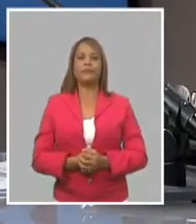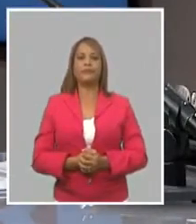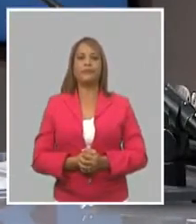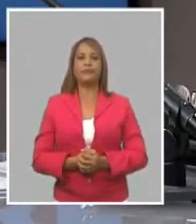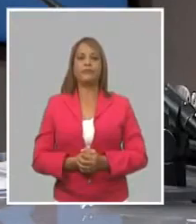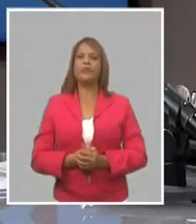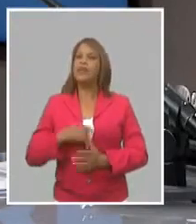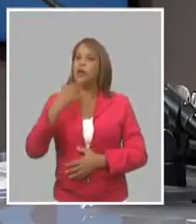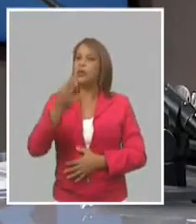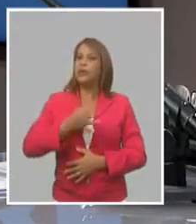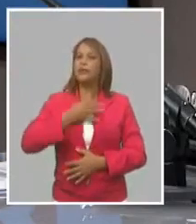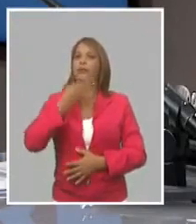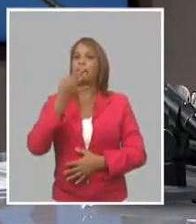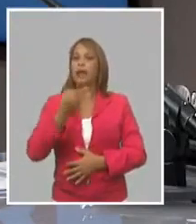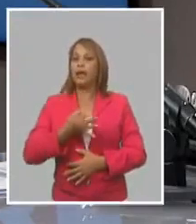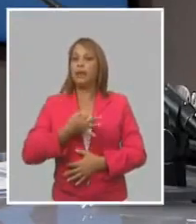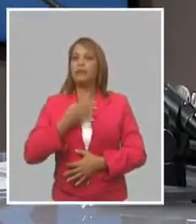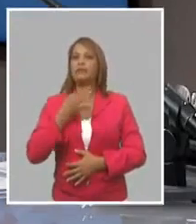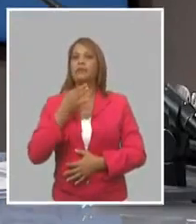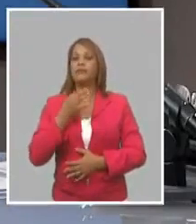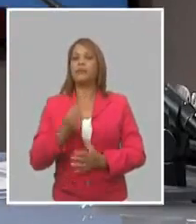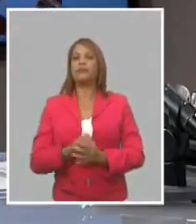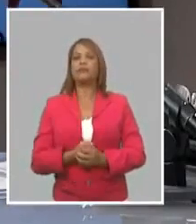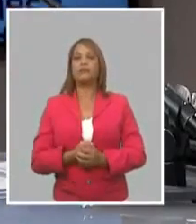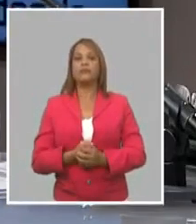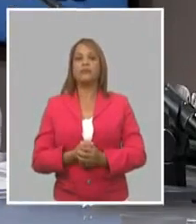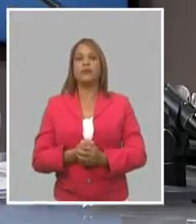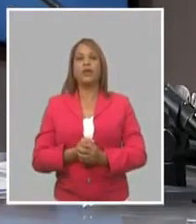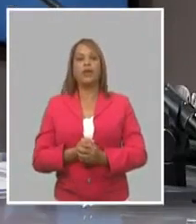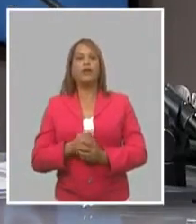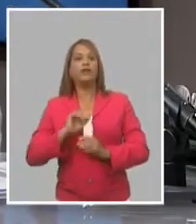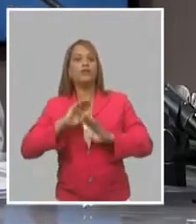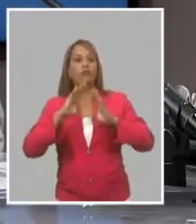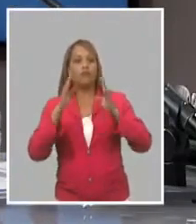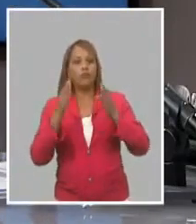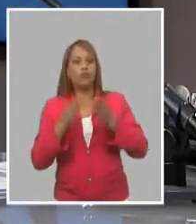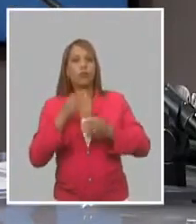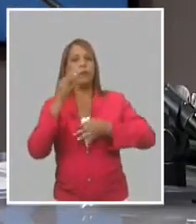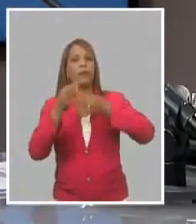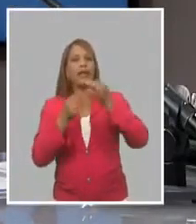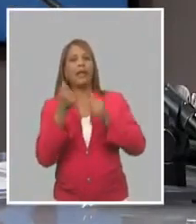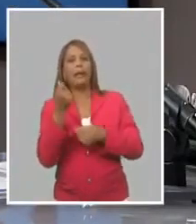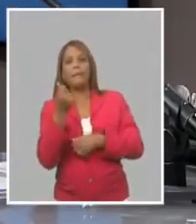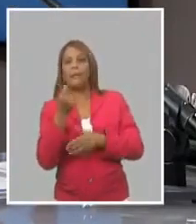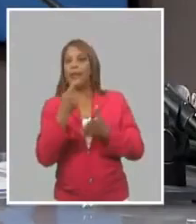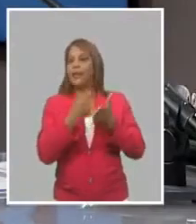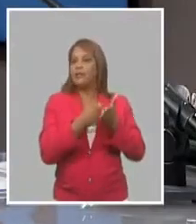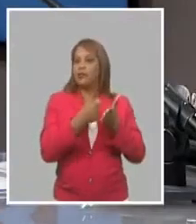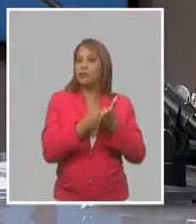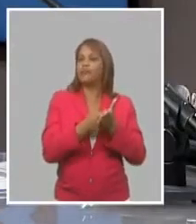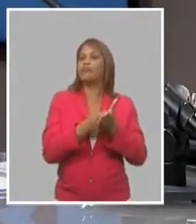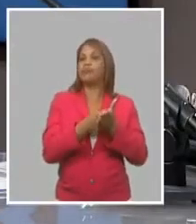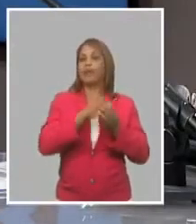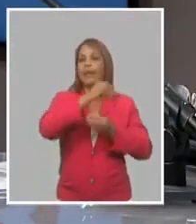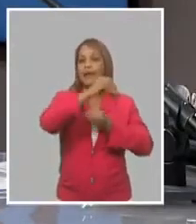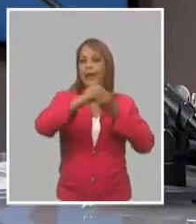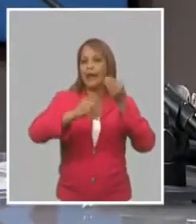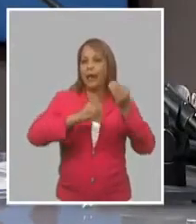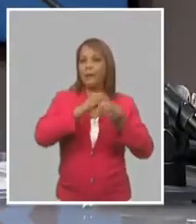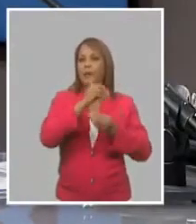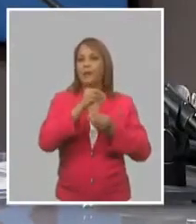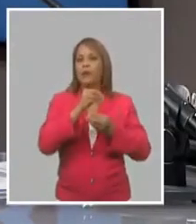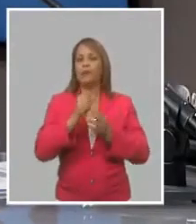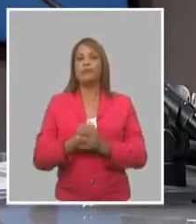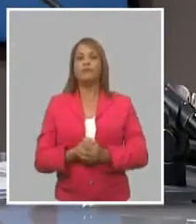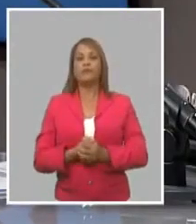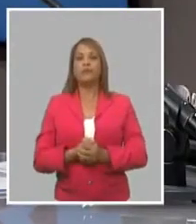de explicar el concepto de corrección de precios relativos, que no